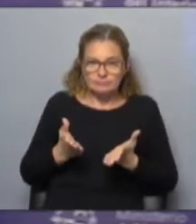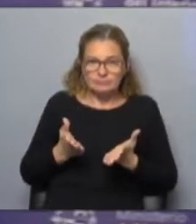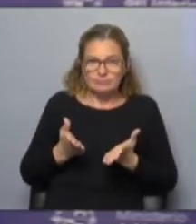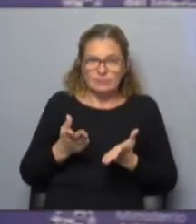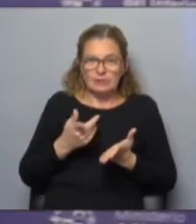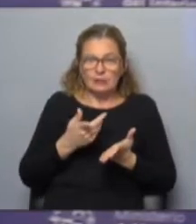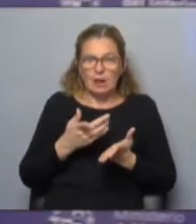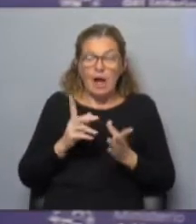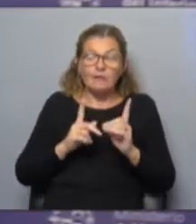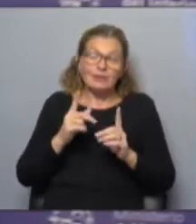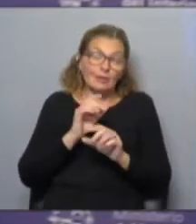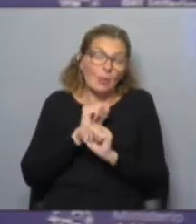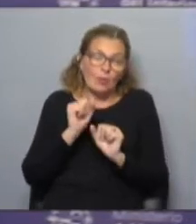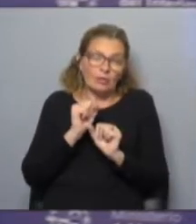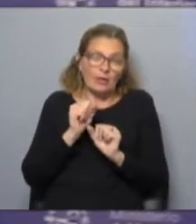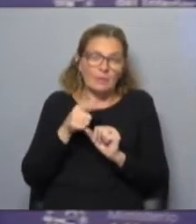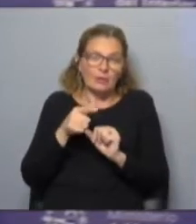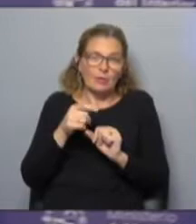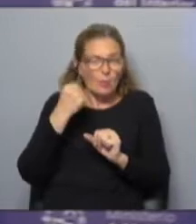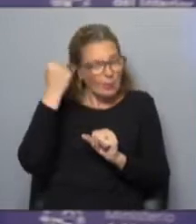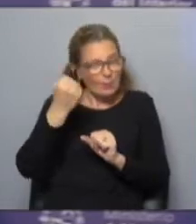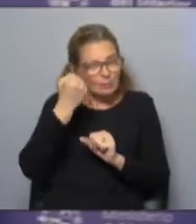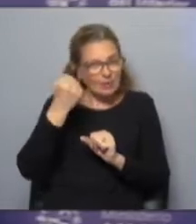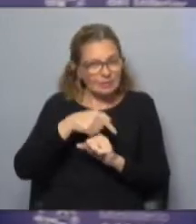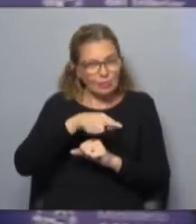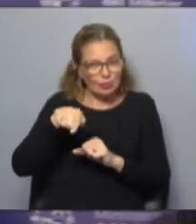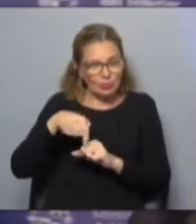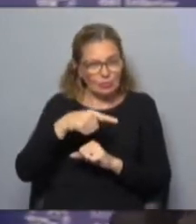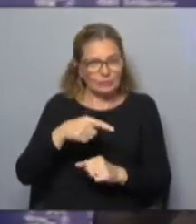sucedía, para nosotros es fundamental esto.